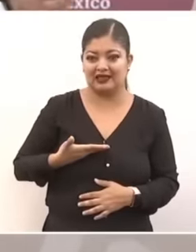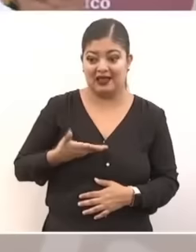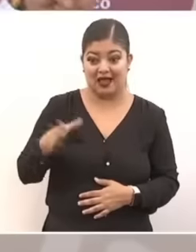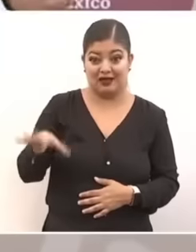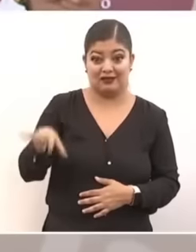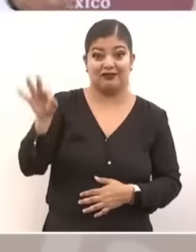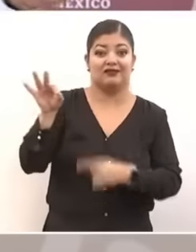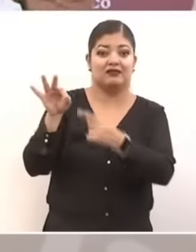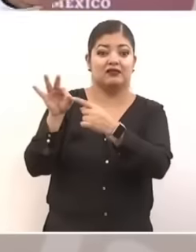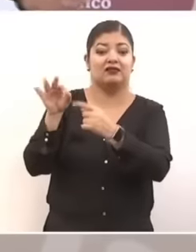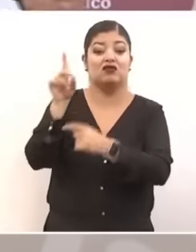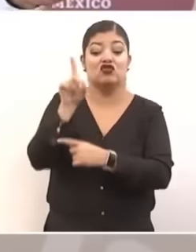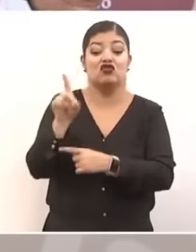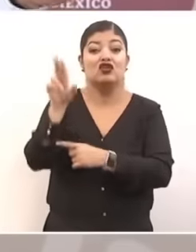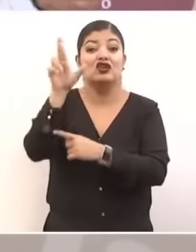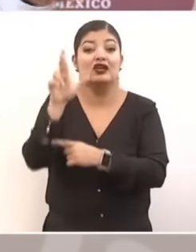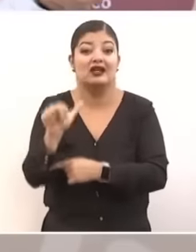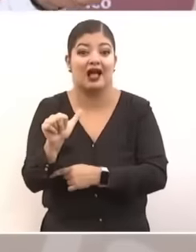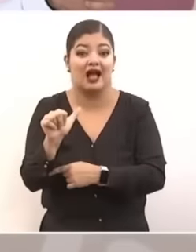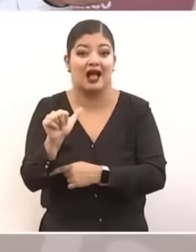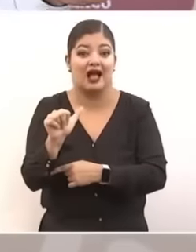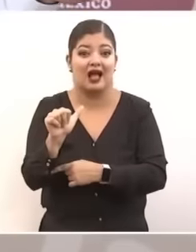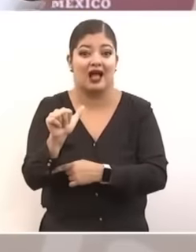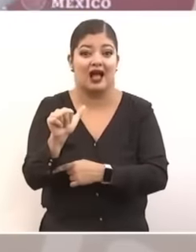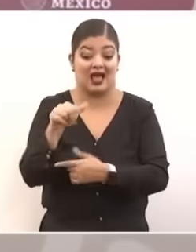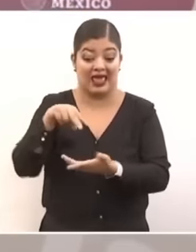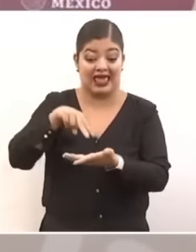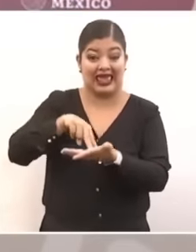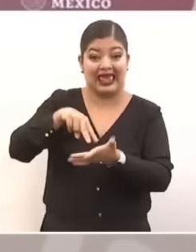electa es doctora en ingeniería.